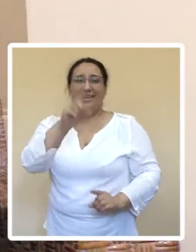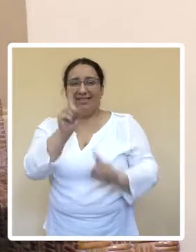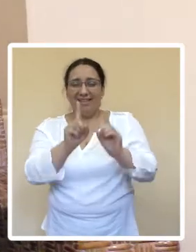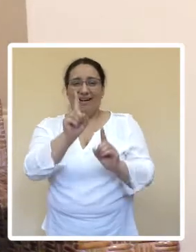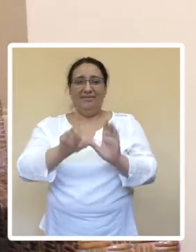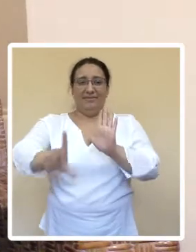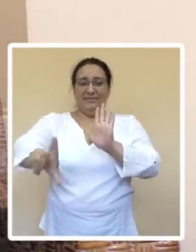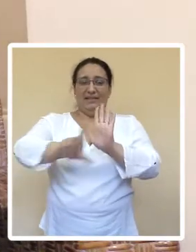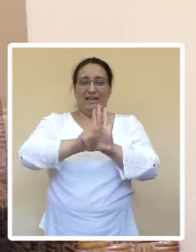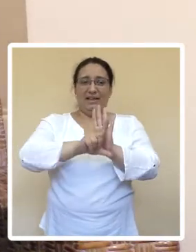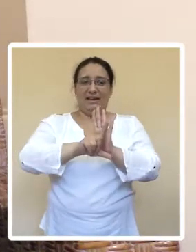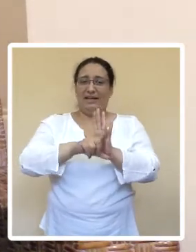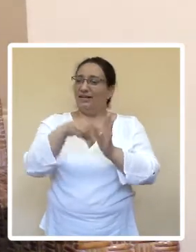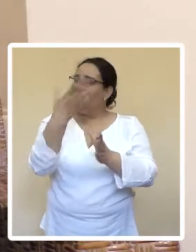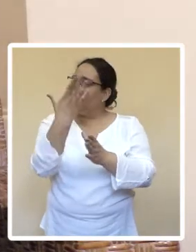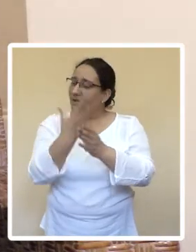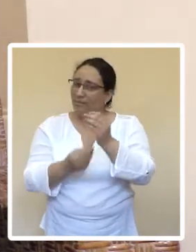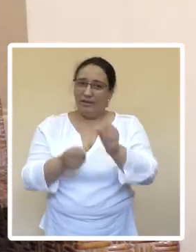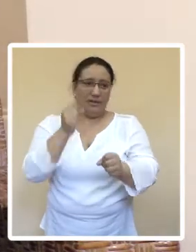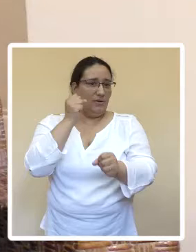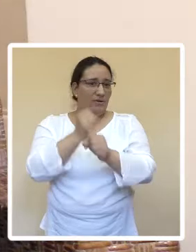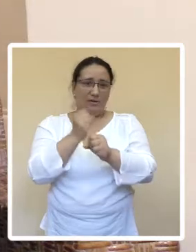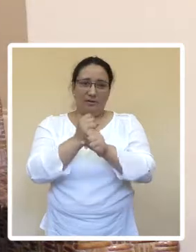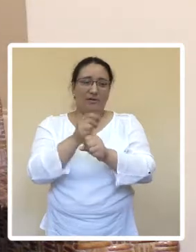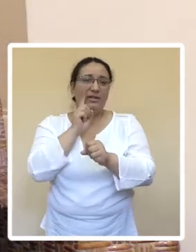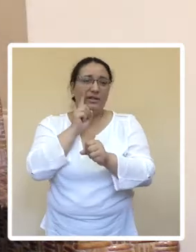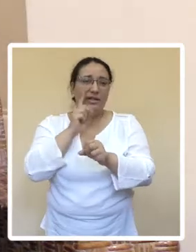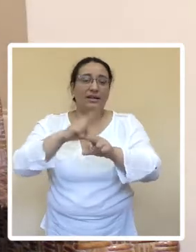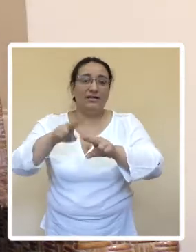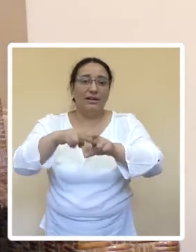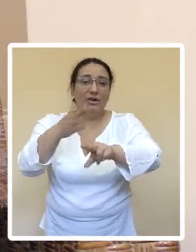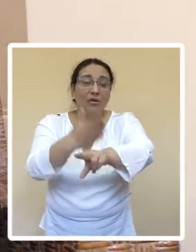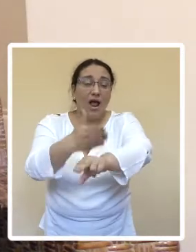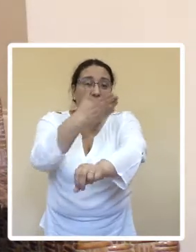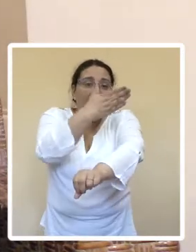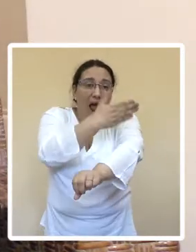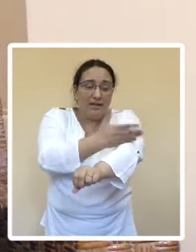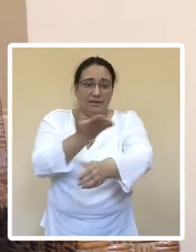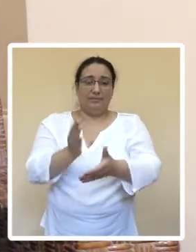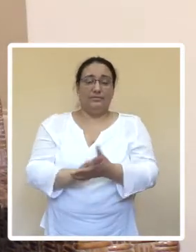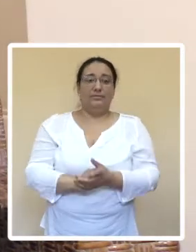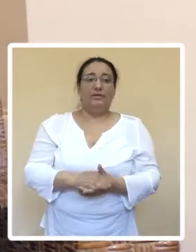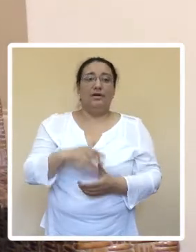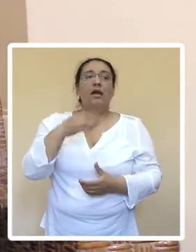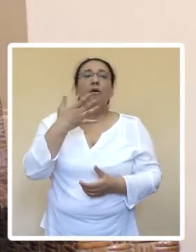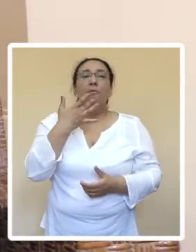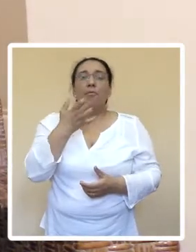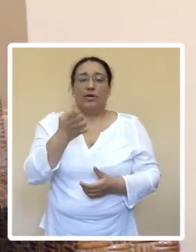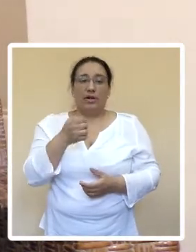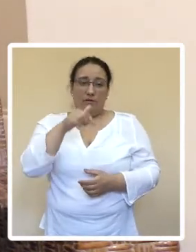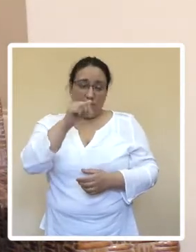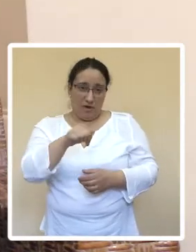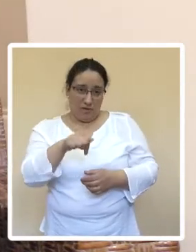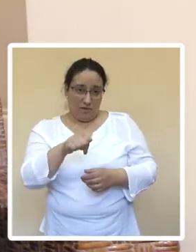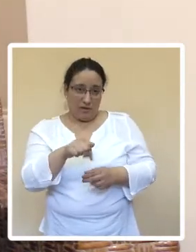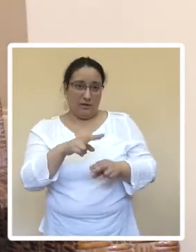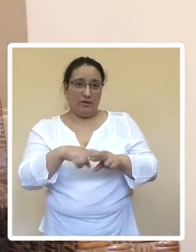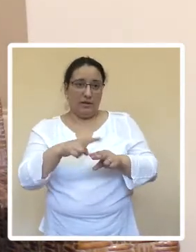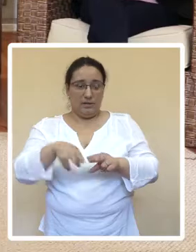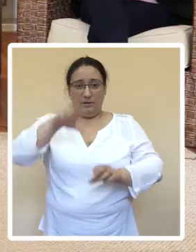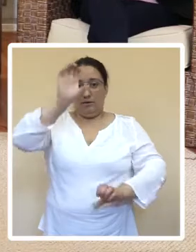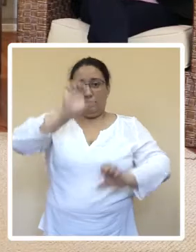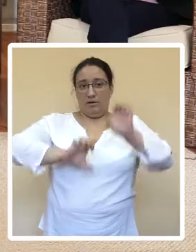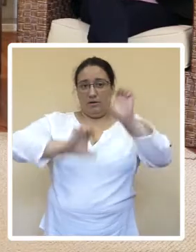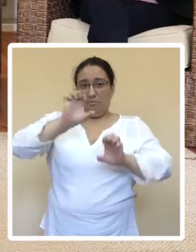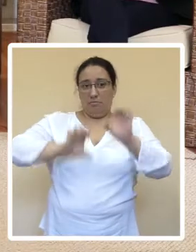era culminar un trabajo que se debiera haber hecho hace mucho tiempo antes, porque lo que ocurre hoy día con las empresas es que precisamente tú